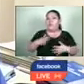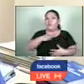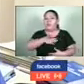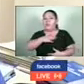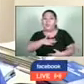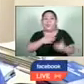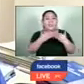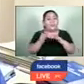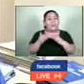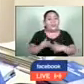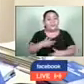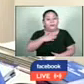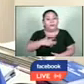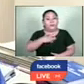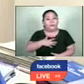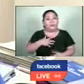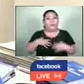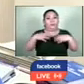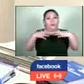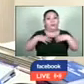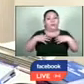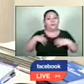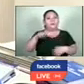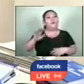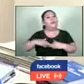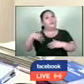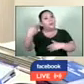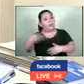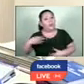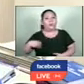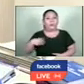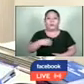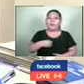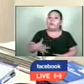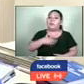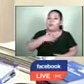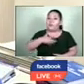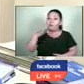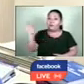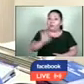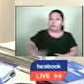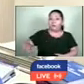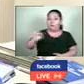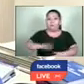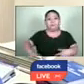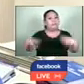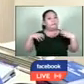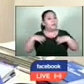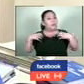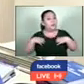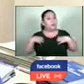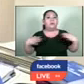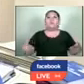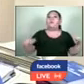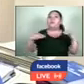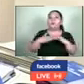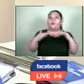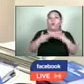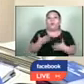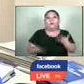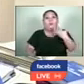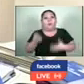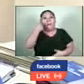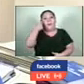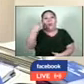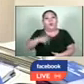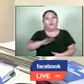cavernas, desarrollan complicaciones que cuesta al final calidad de vida para estas personas y también riesgo para la